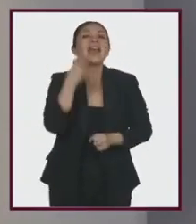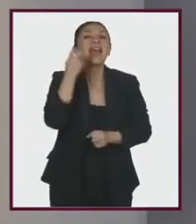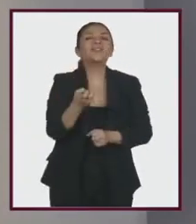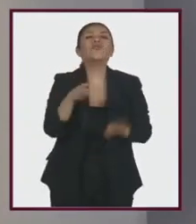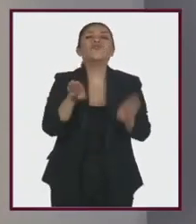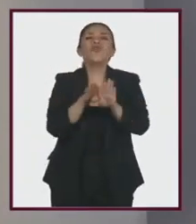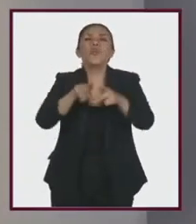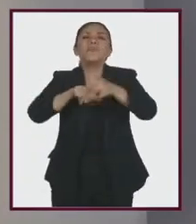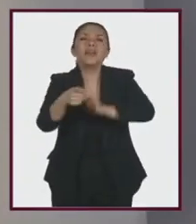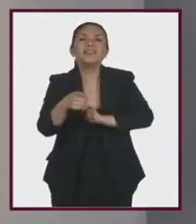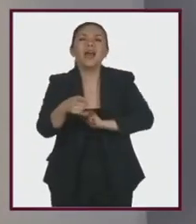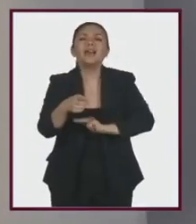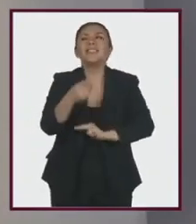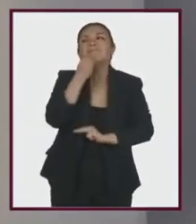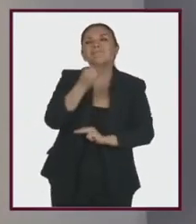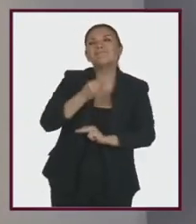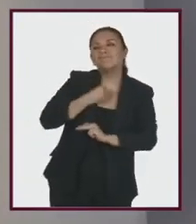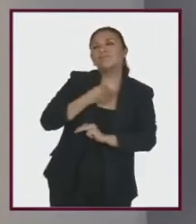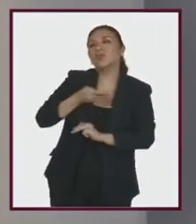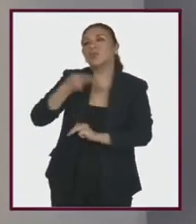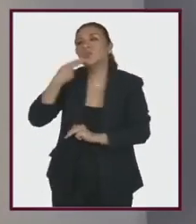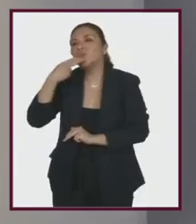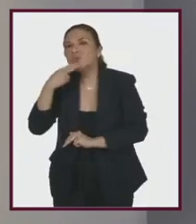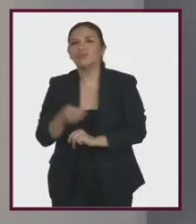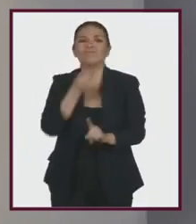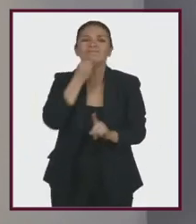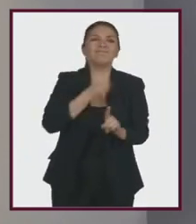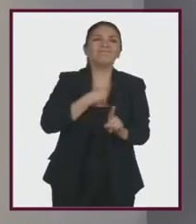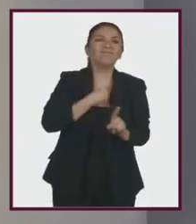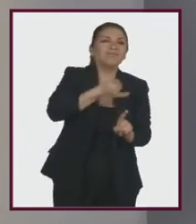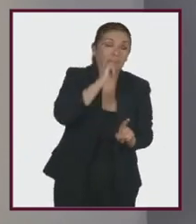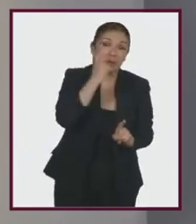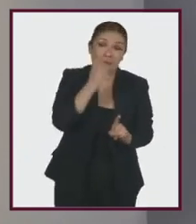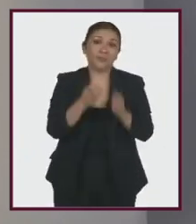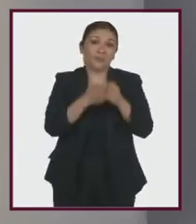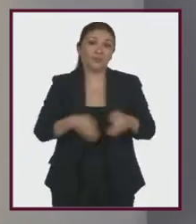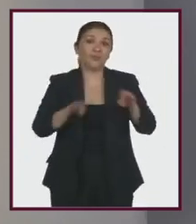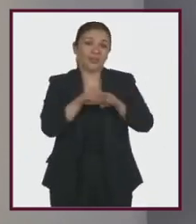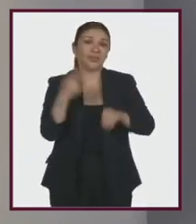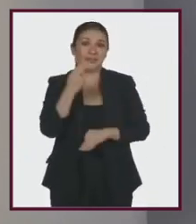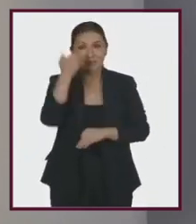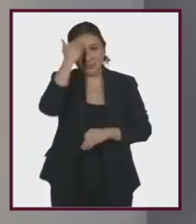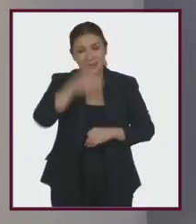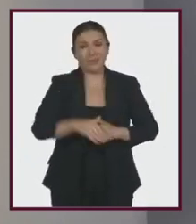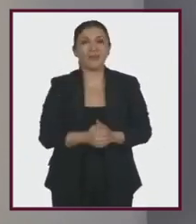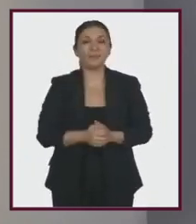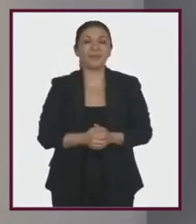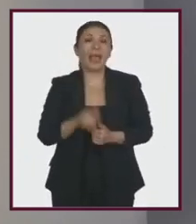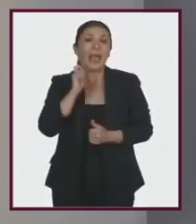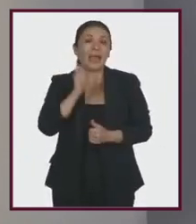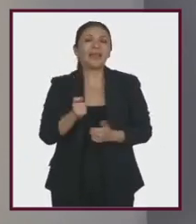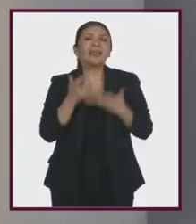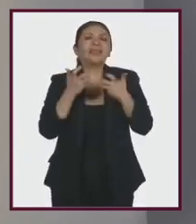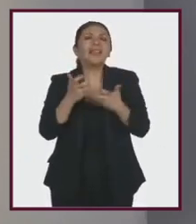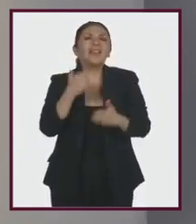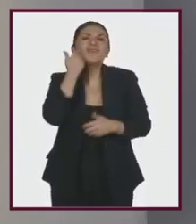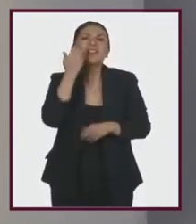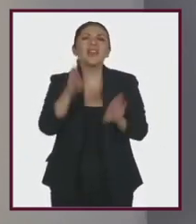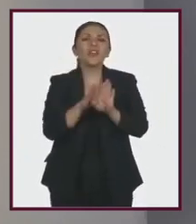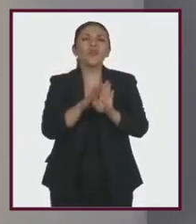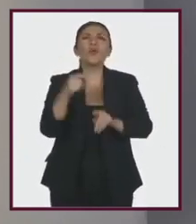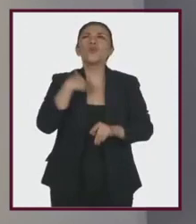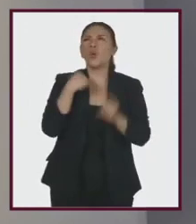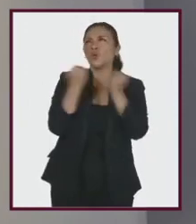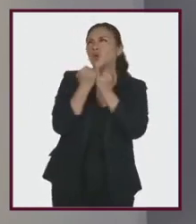a consumir. Y eso es importante que lo tomemos en cuenta. Entonces, el deseo de asumir el rol de los adultos,